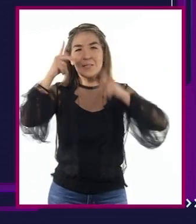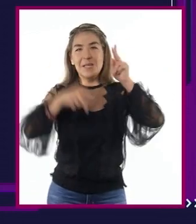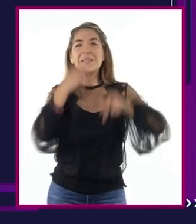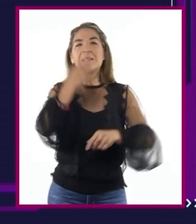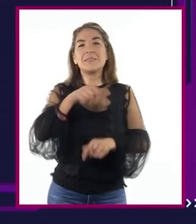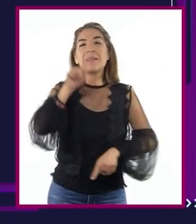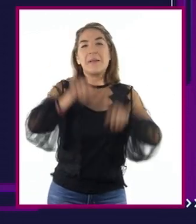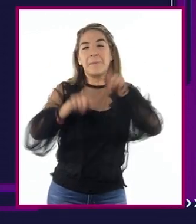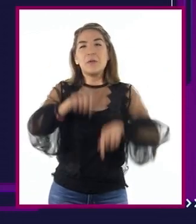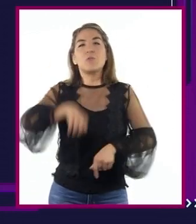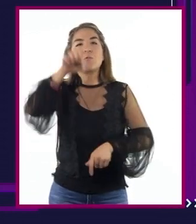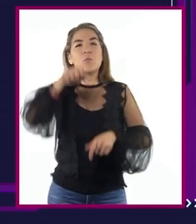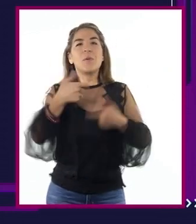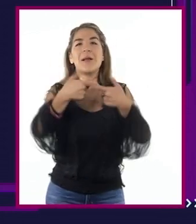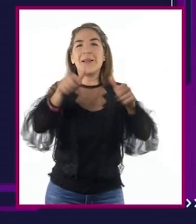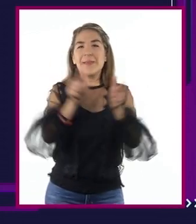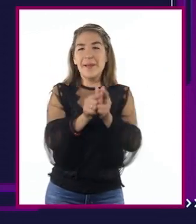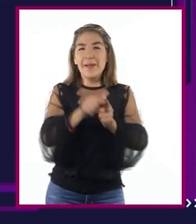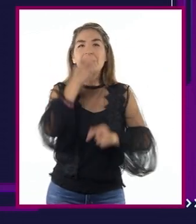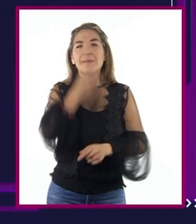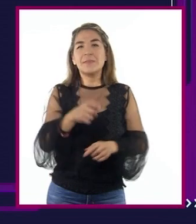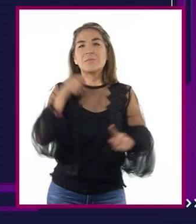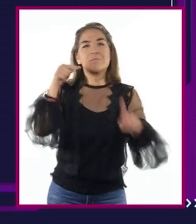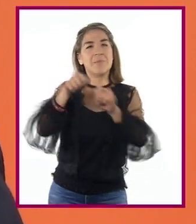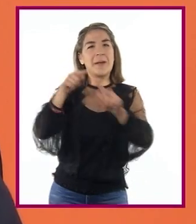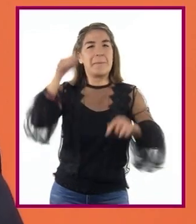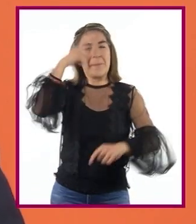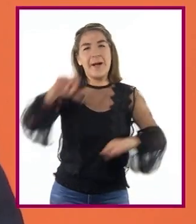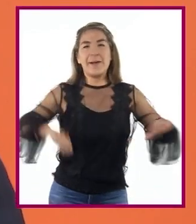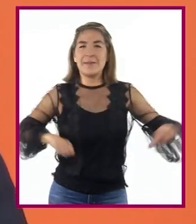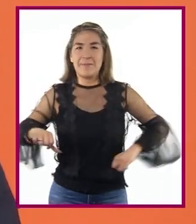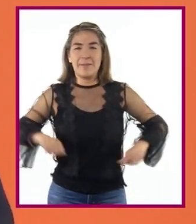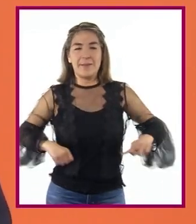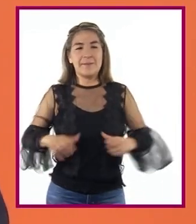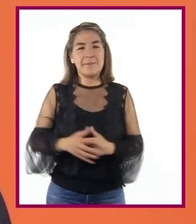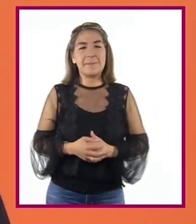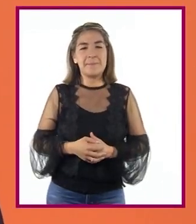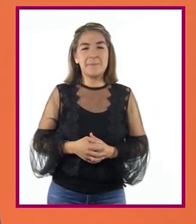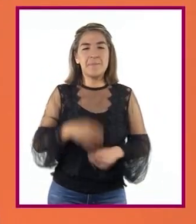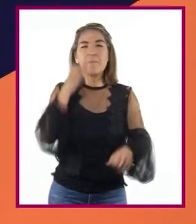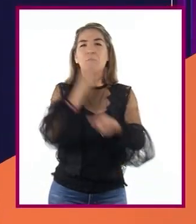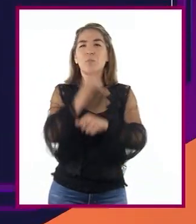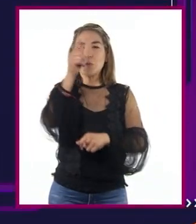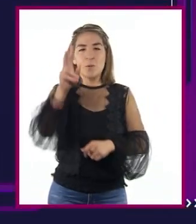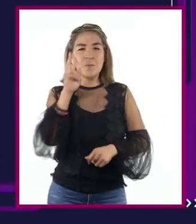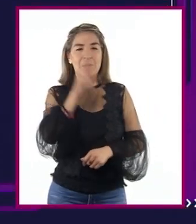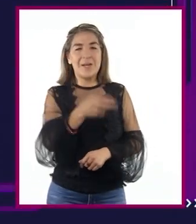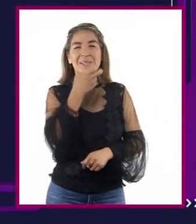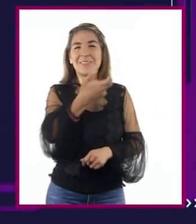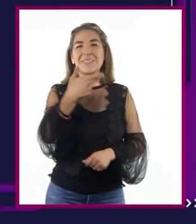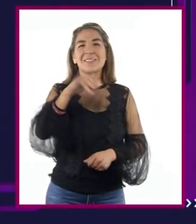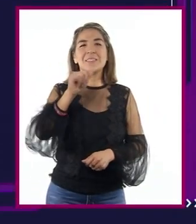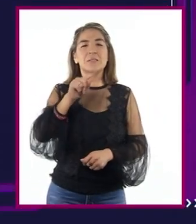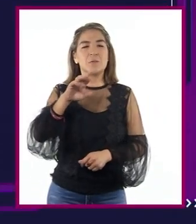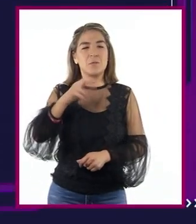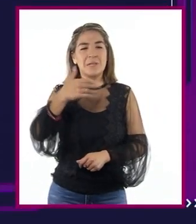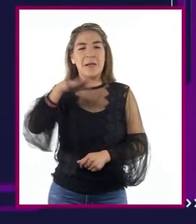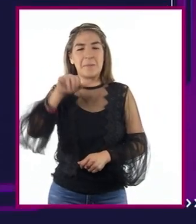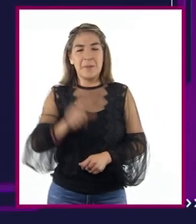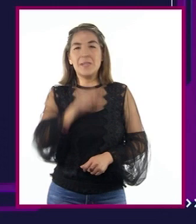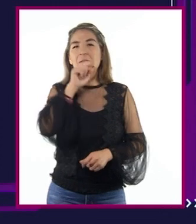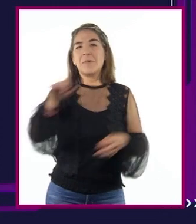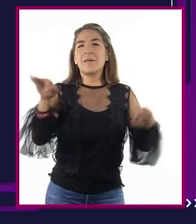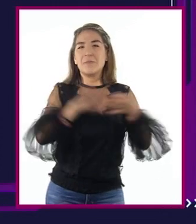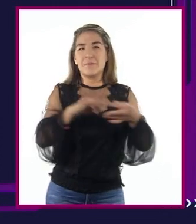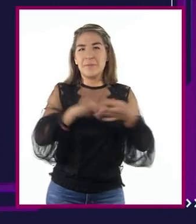de edad al que vaya dirigido ese evento. Observen el siguiente histograma y polígono